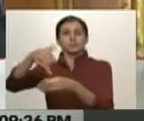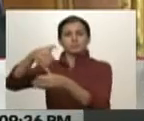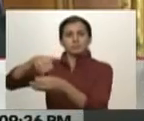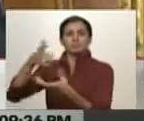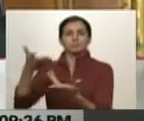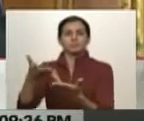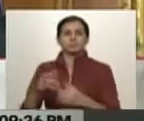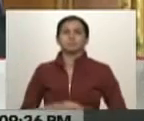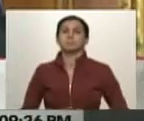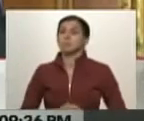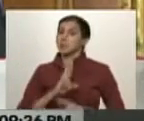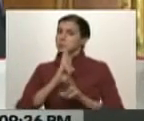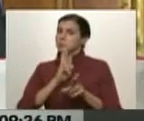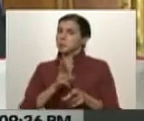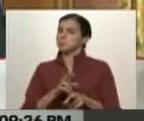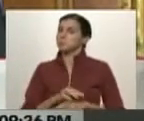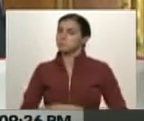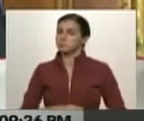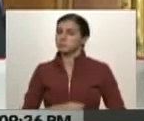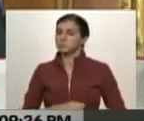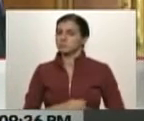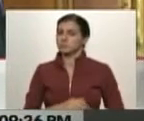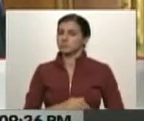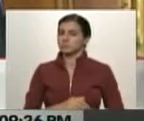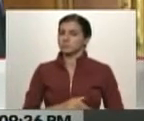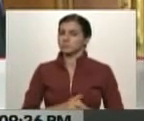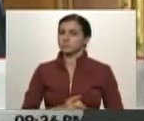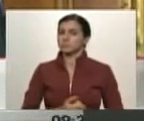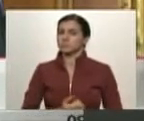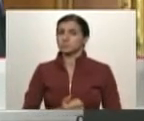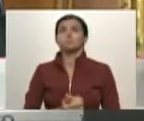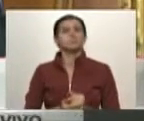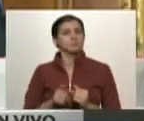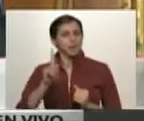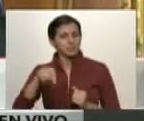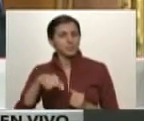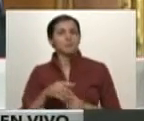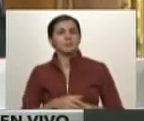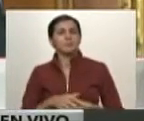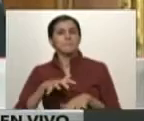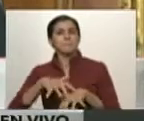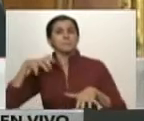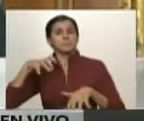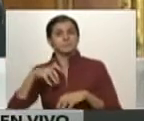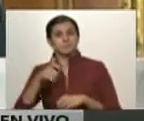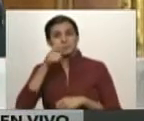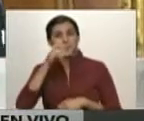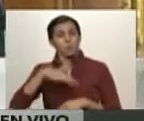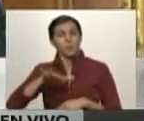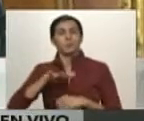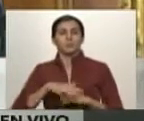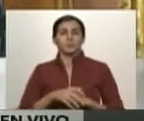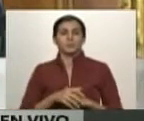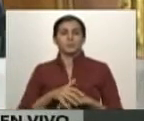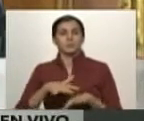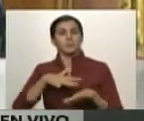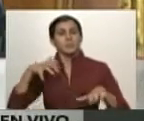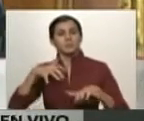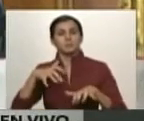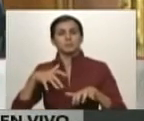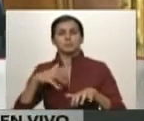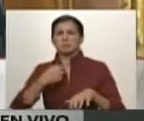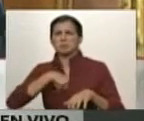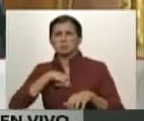resultado bastante digamos favorable importante para el país no sólo